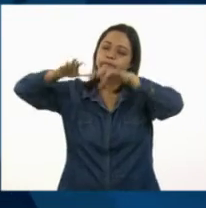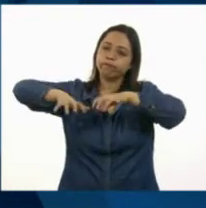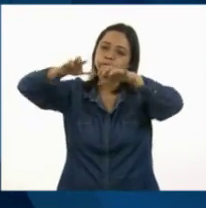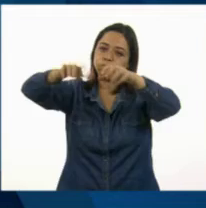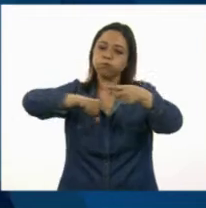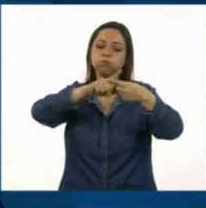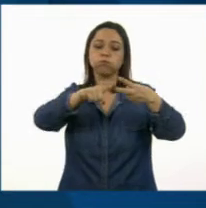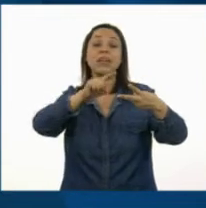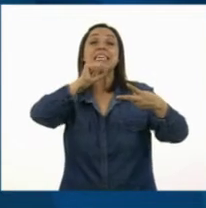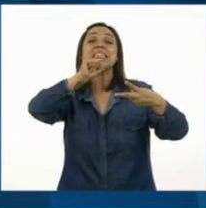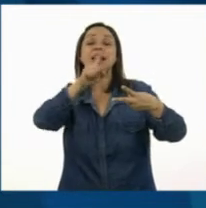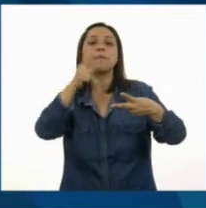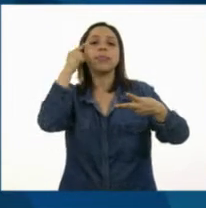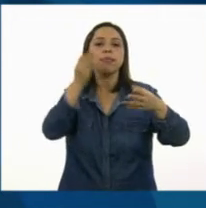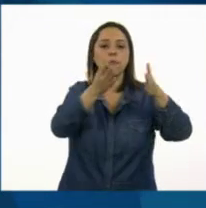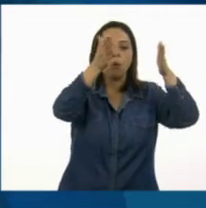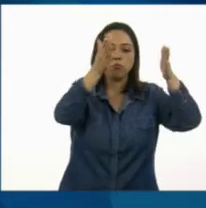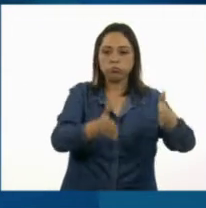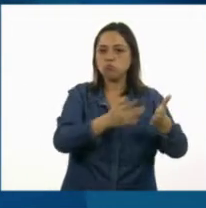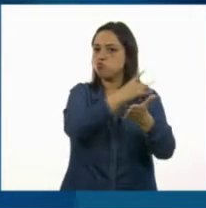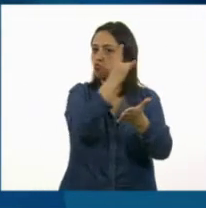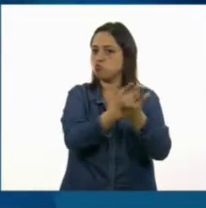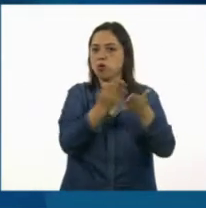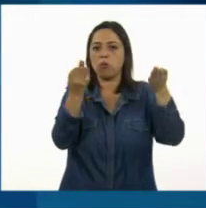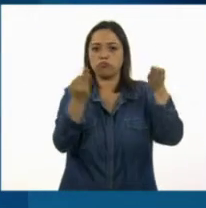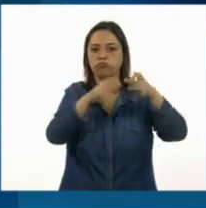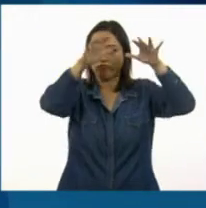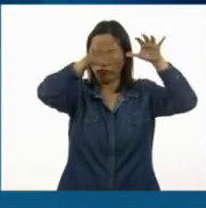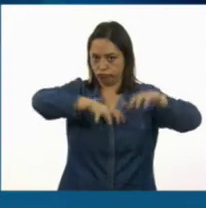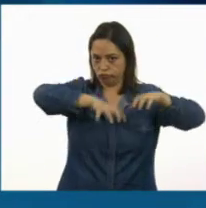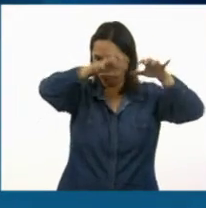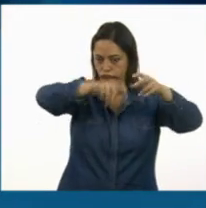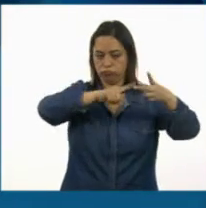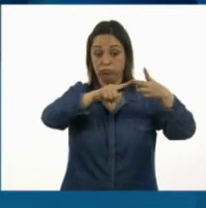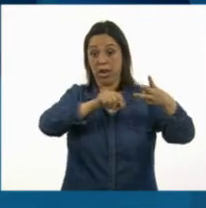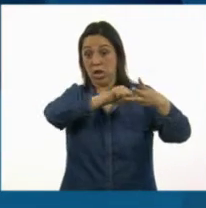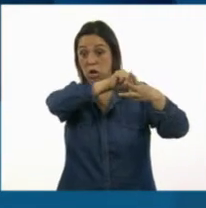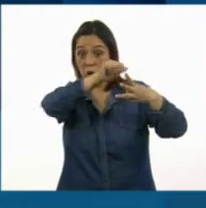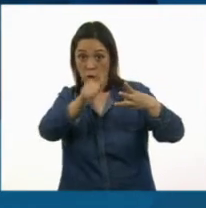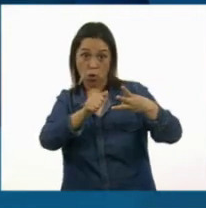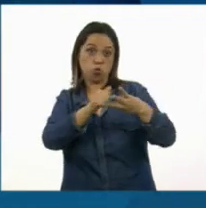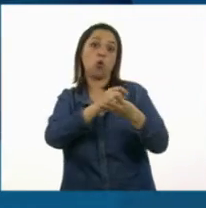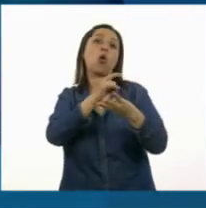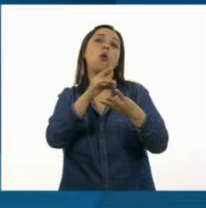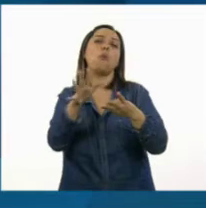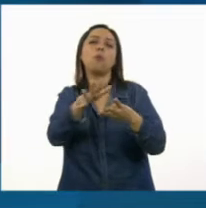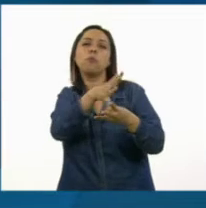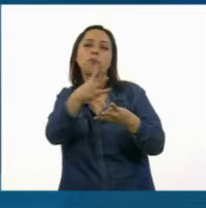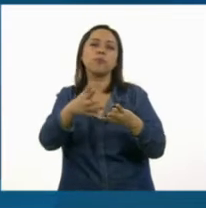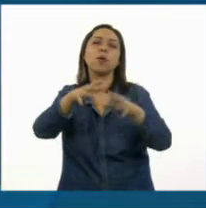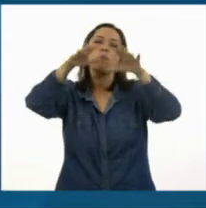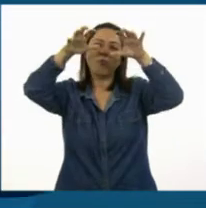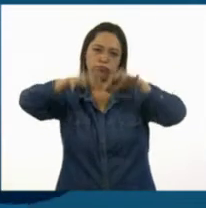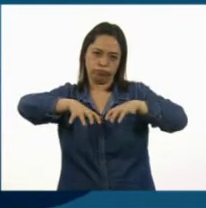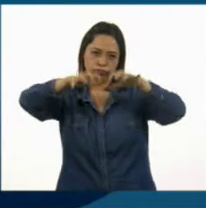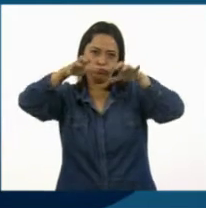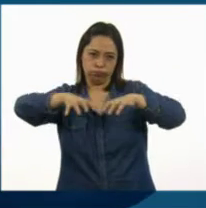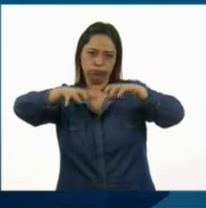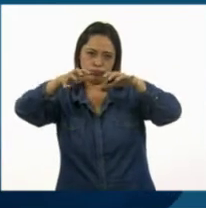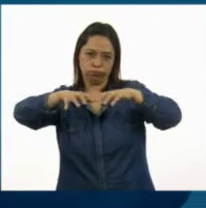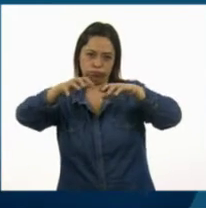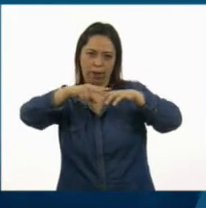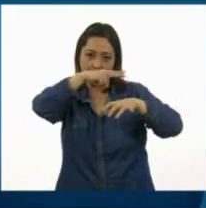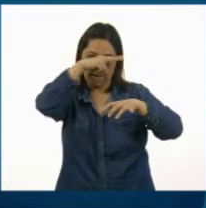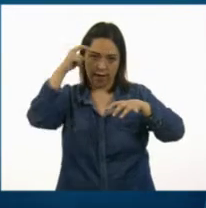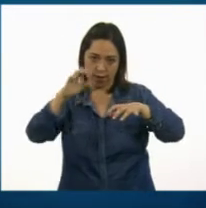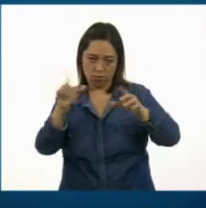invierno. Y el tercero es templado con lluvias en verano. Hay muy poquitos de templado, profesor. Muy